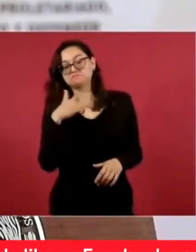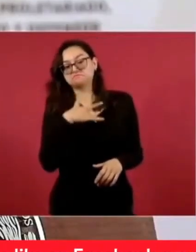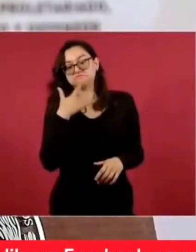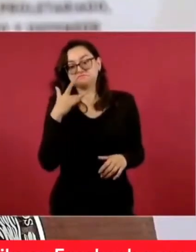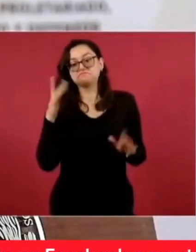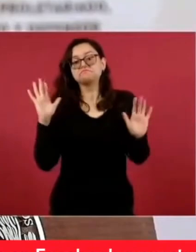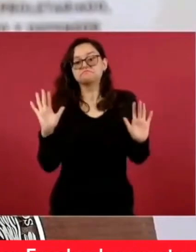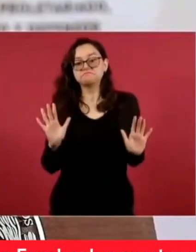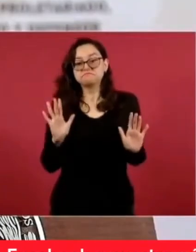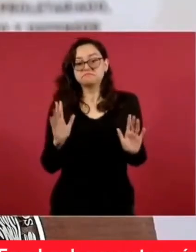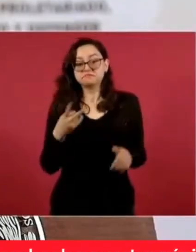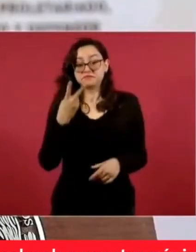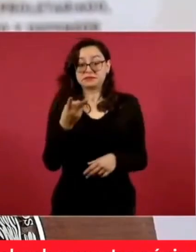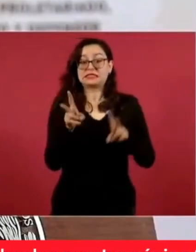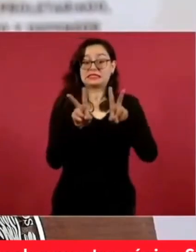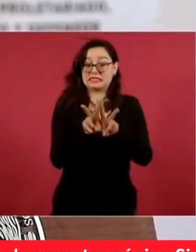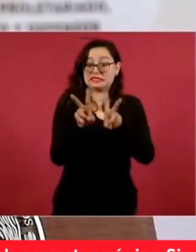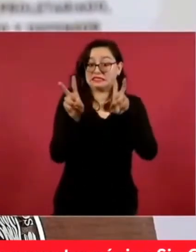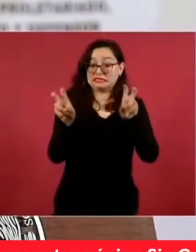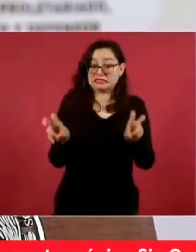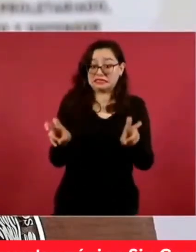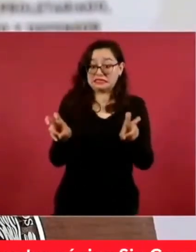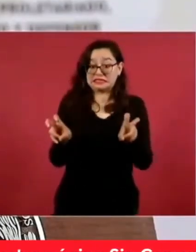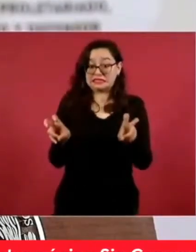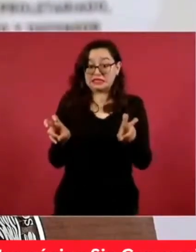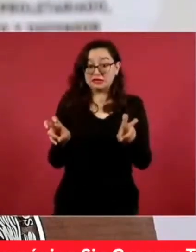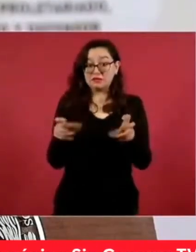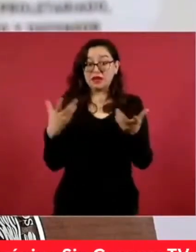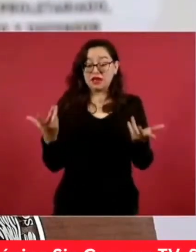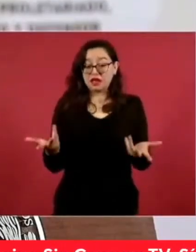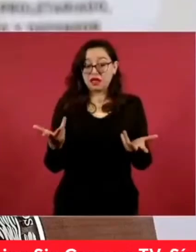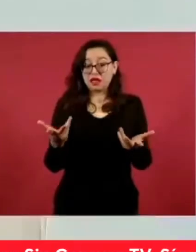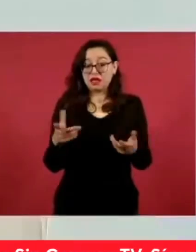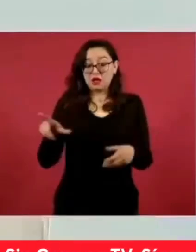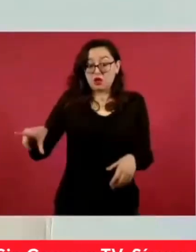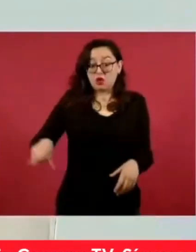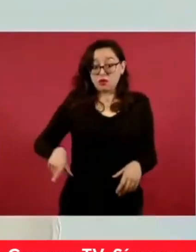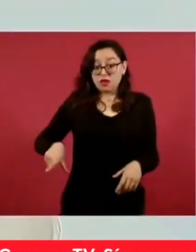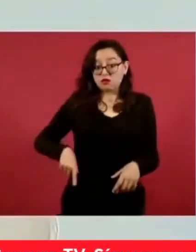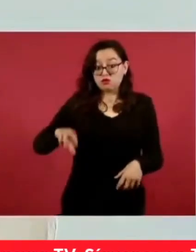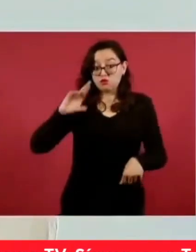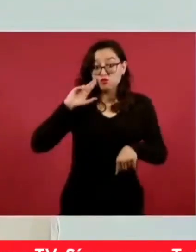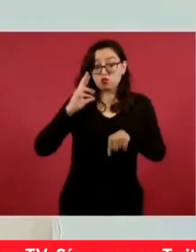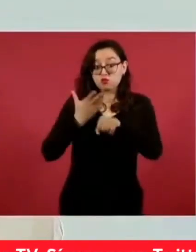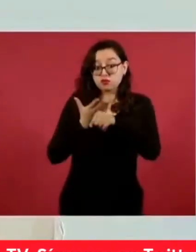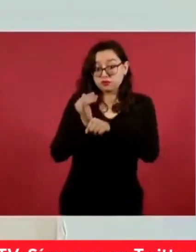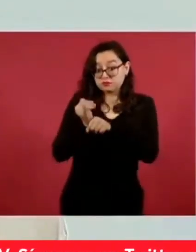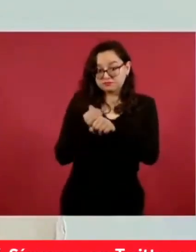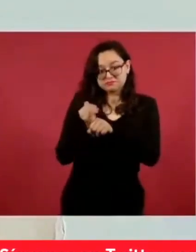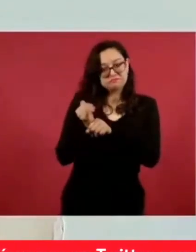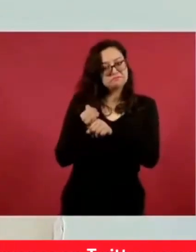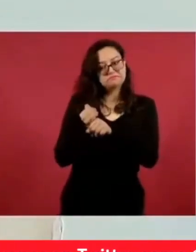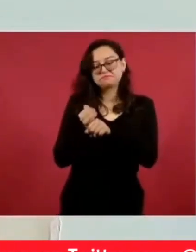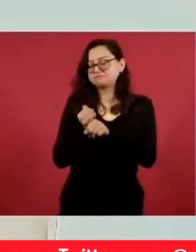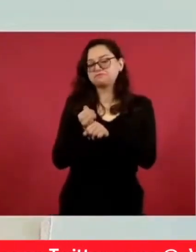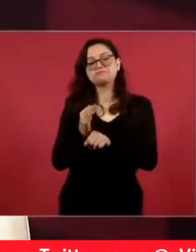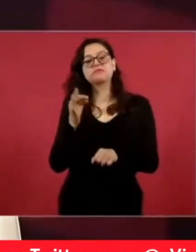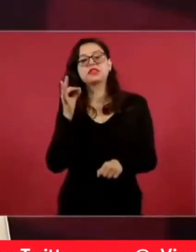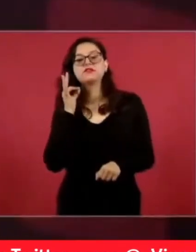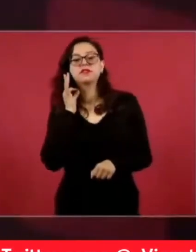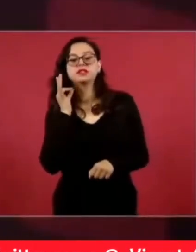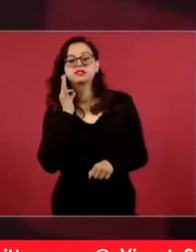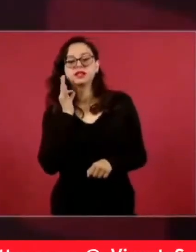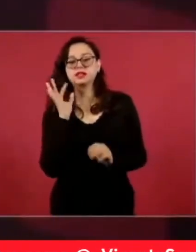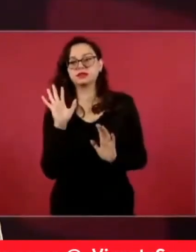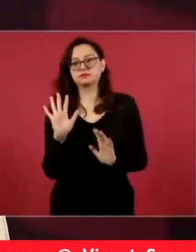este no es un caso que deba resolver el gobierno federal, sino en la instancia que corresponde